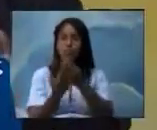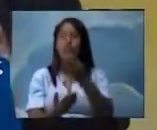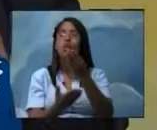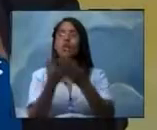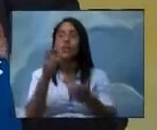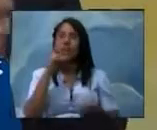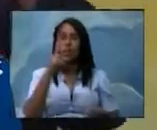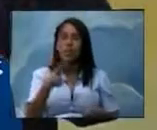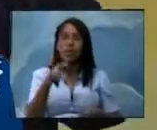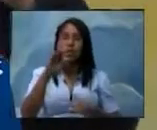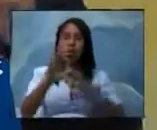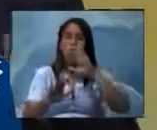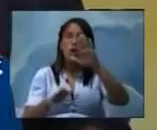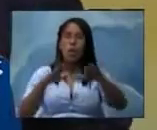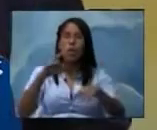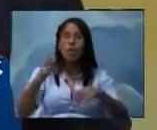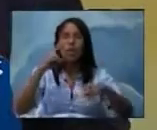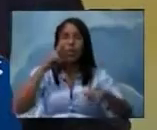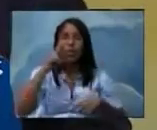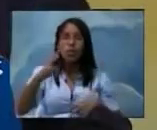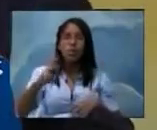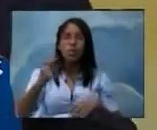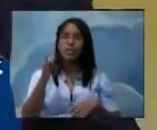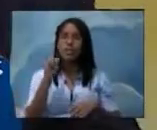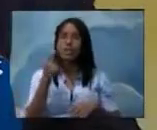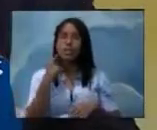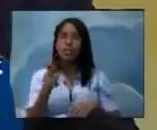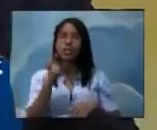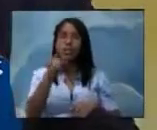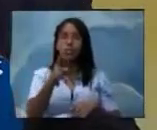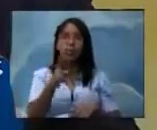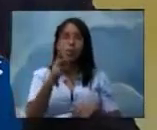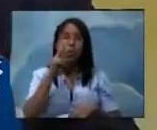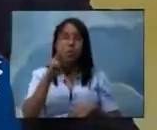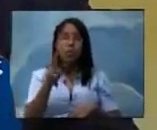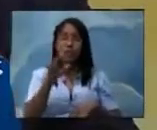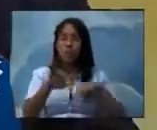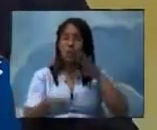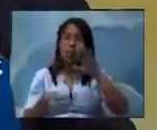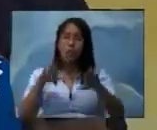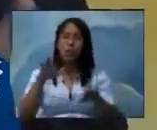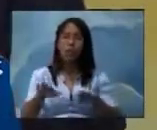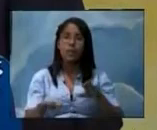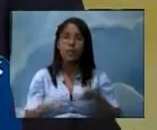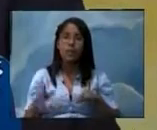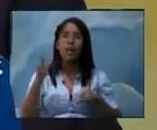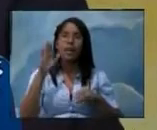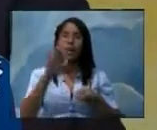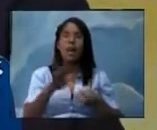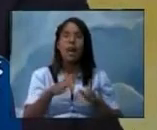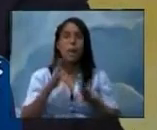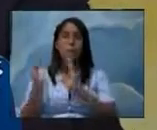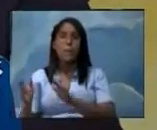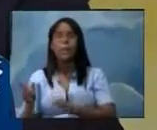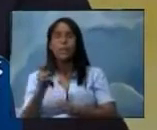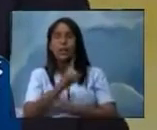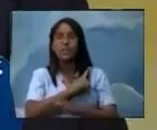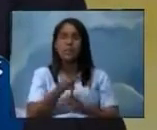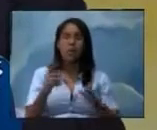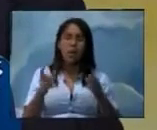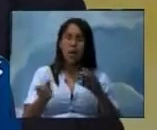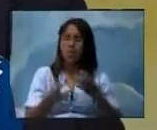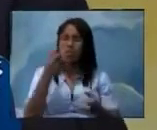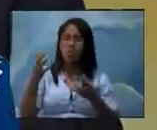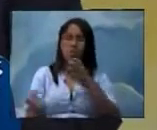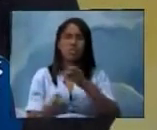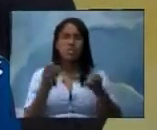y vio los pies y los observó y le dijo: tú viste los pies y los dedos en parte de barro cocido